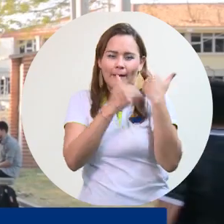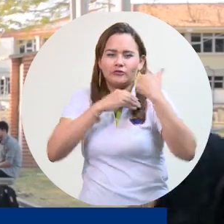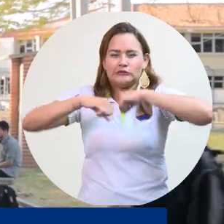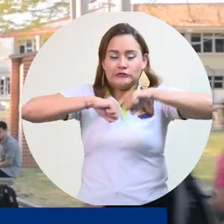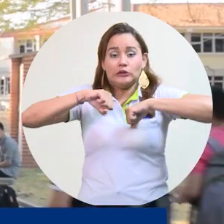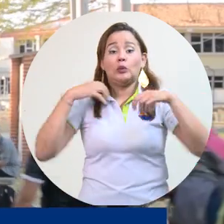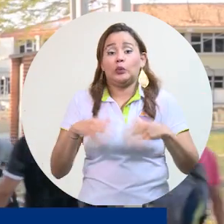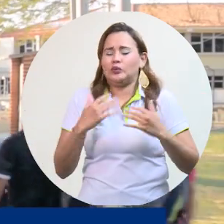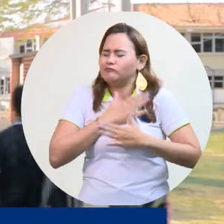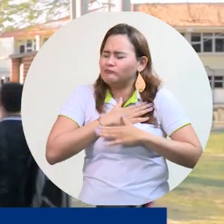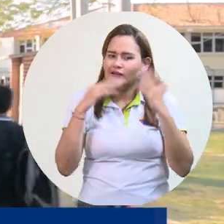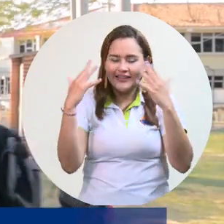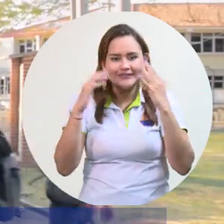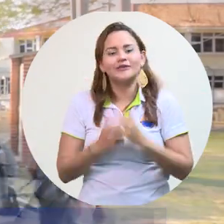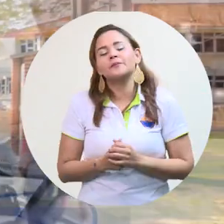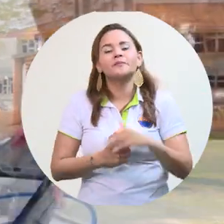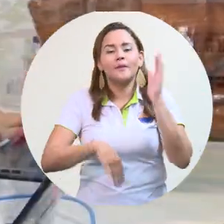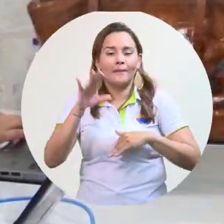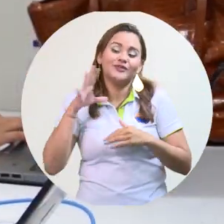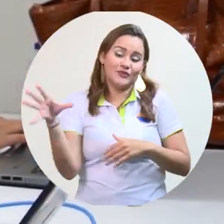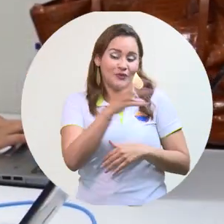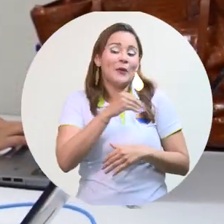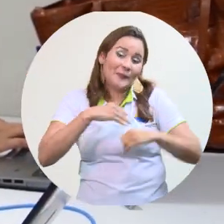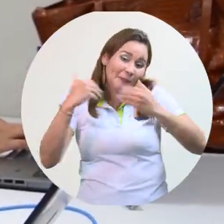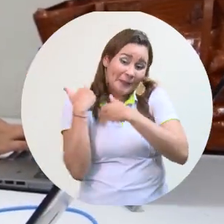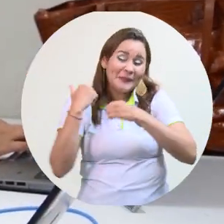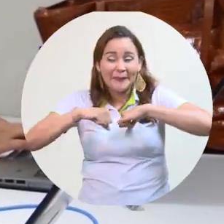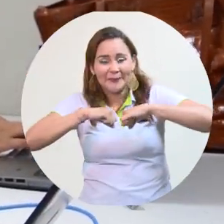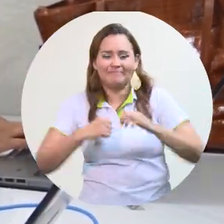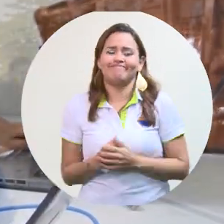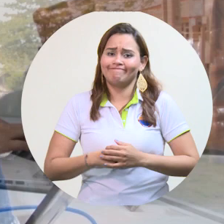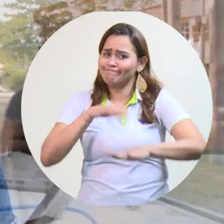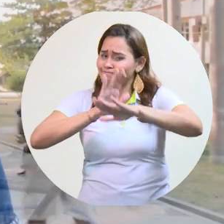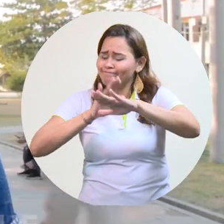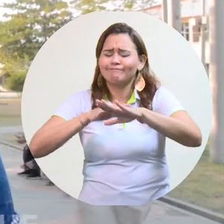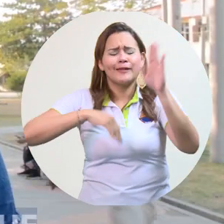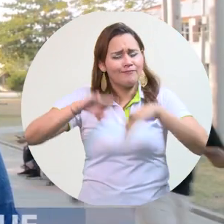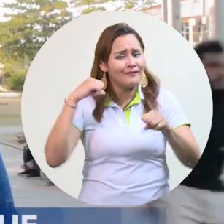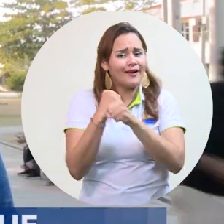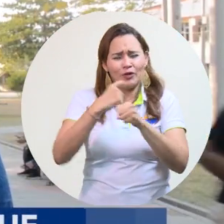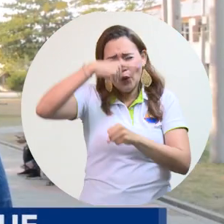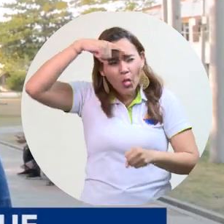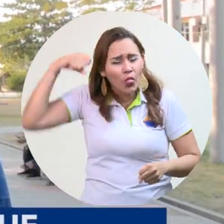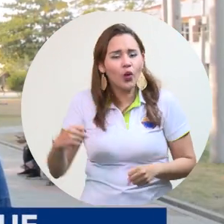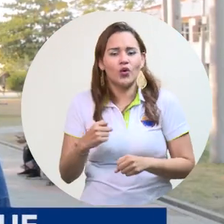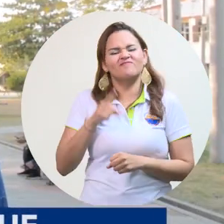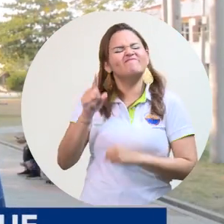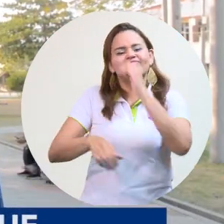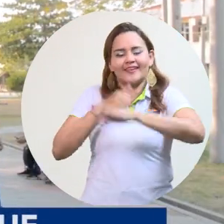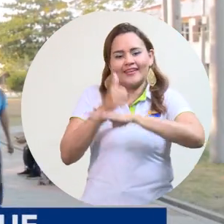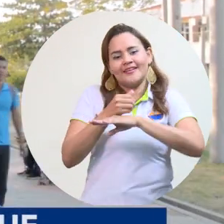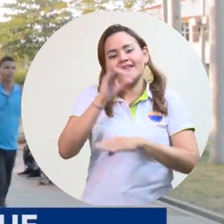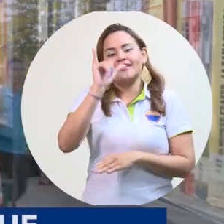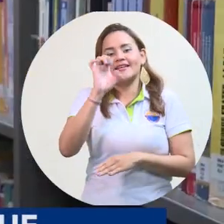responsables de este logro y a todos los profesores pues también que hacemos parte de este programa, ¿no? Hemos trabajado arduamente de la mano con nuestro director de